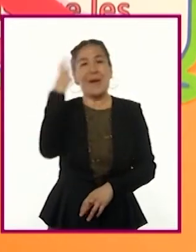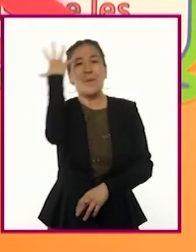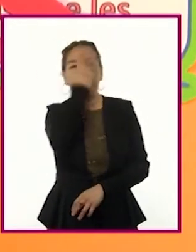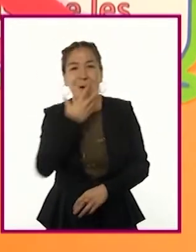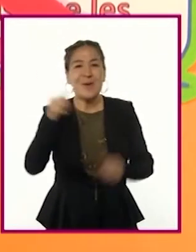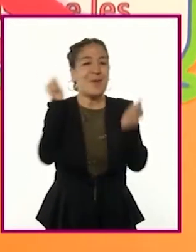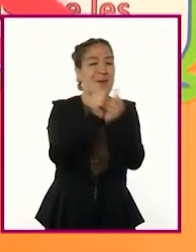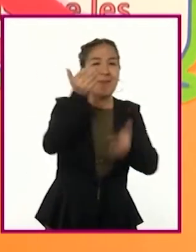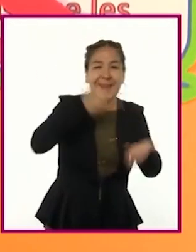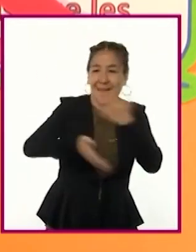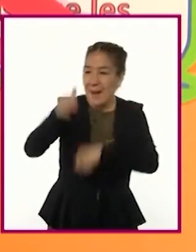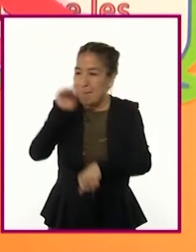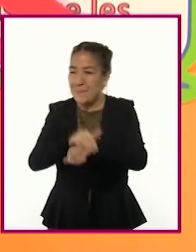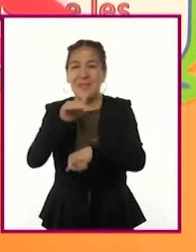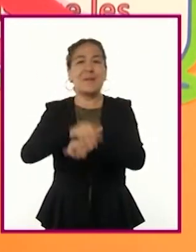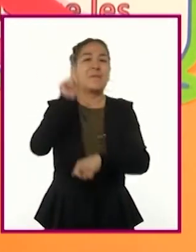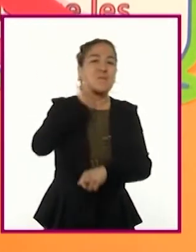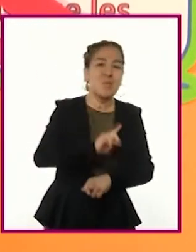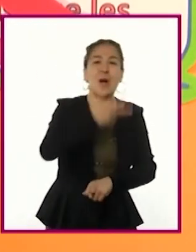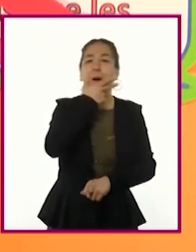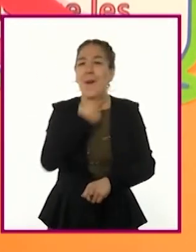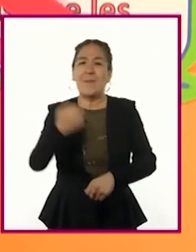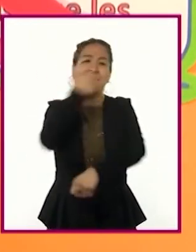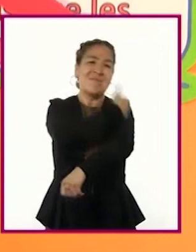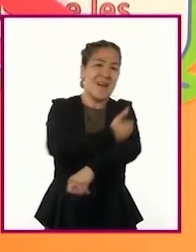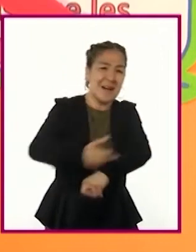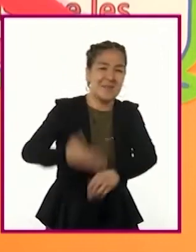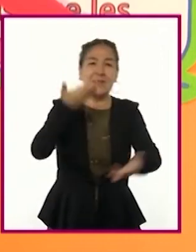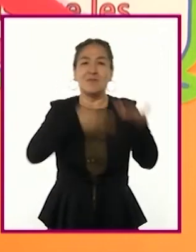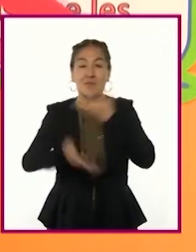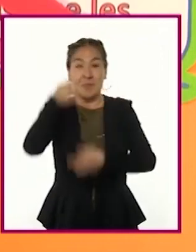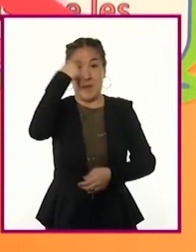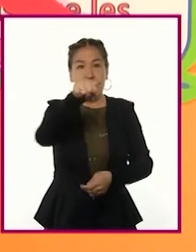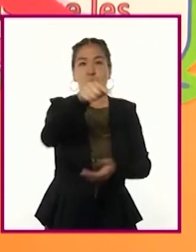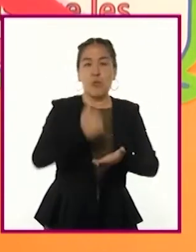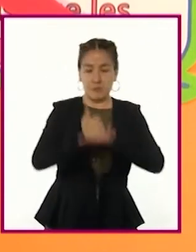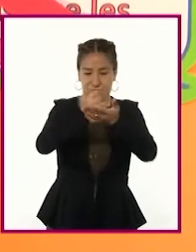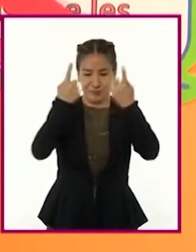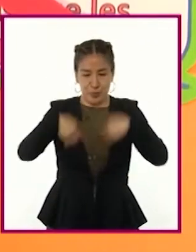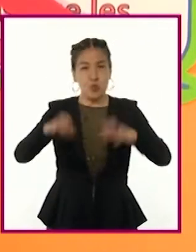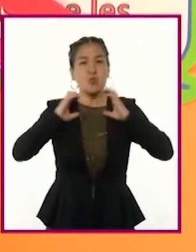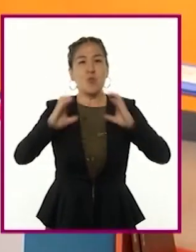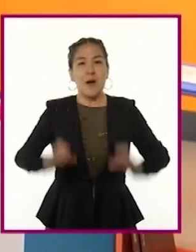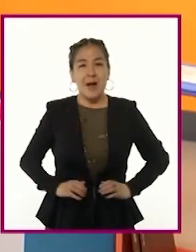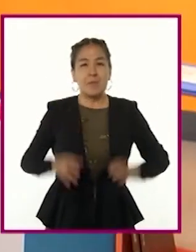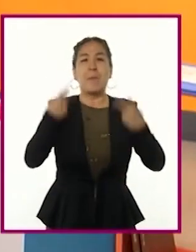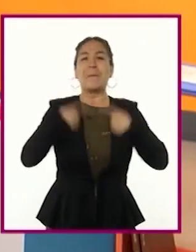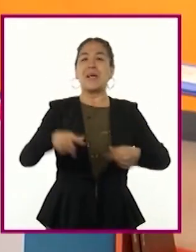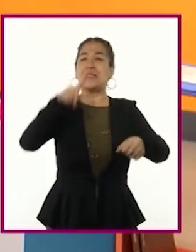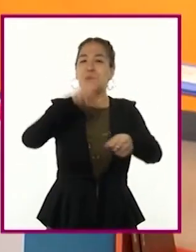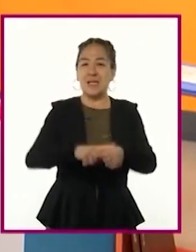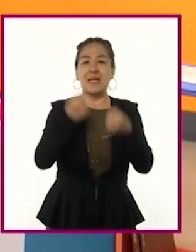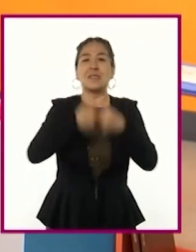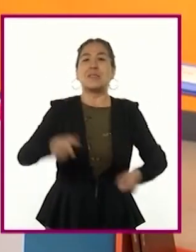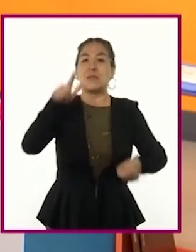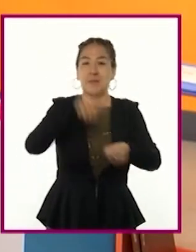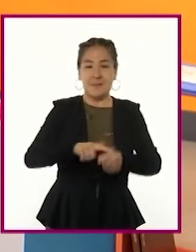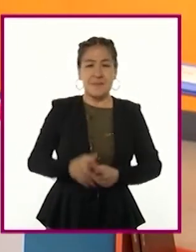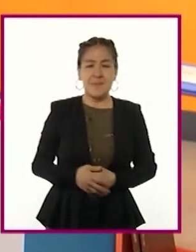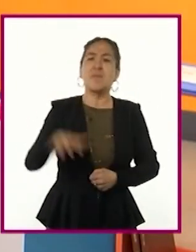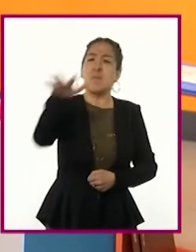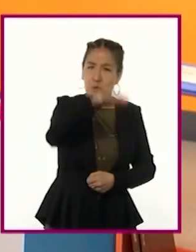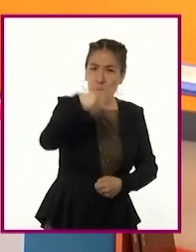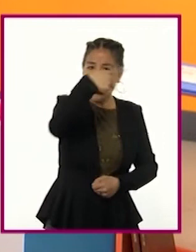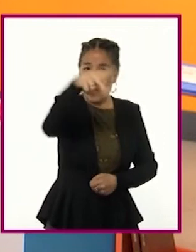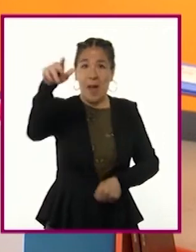con amigas, amigos y familiares, favoreciendo tu desarrollo personal y social. Tú y tus